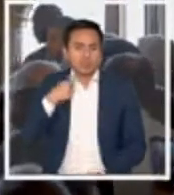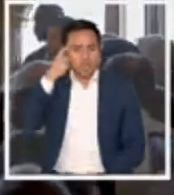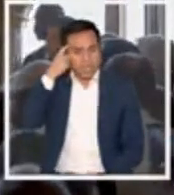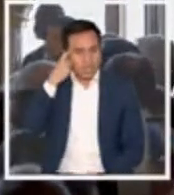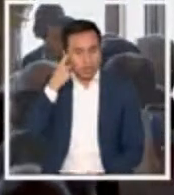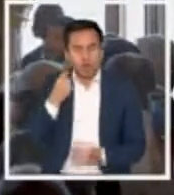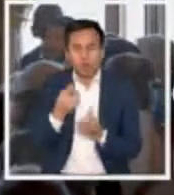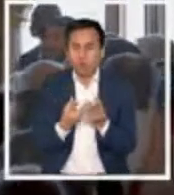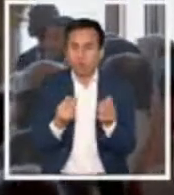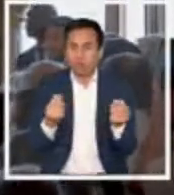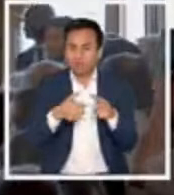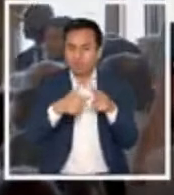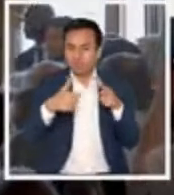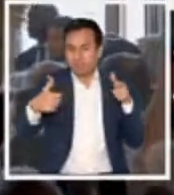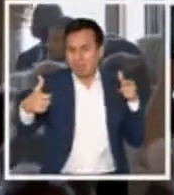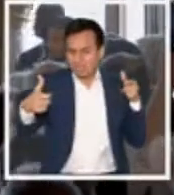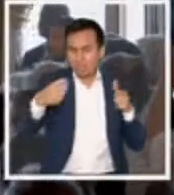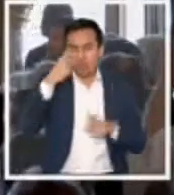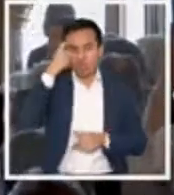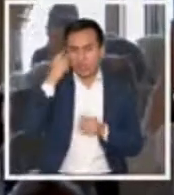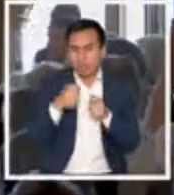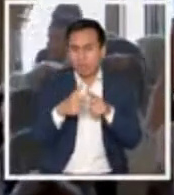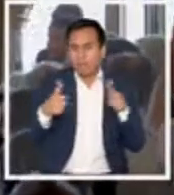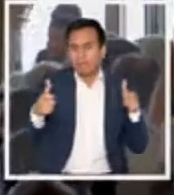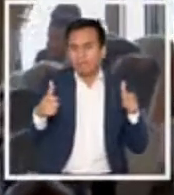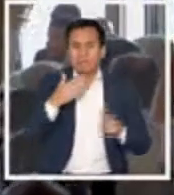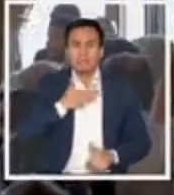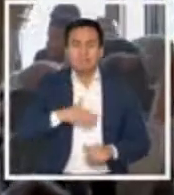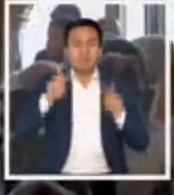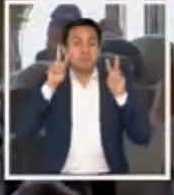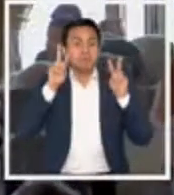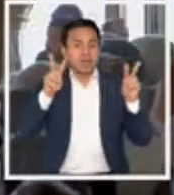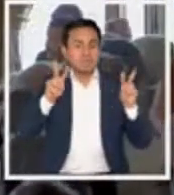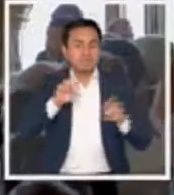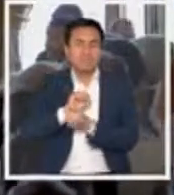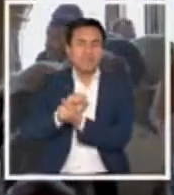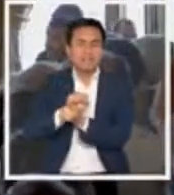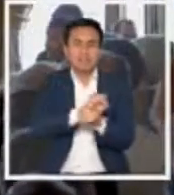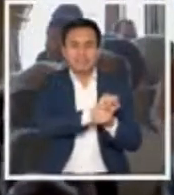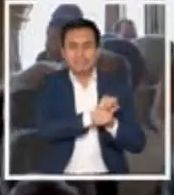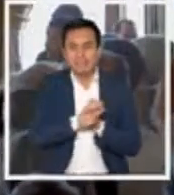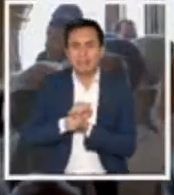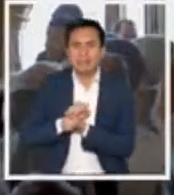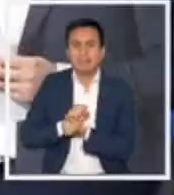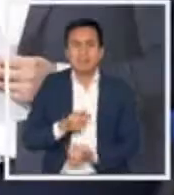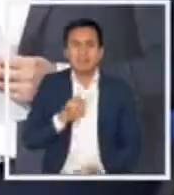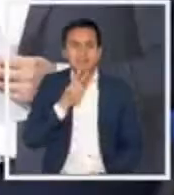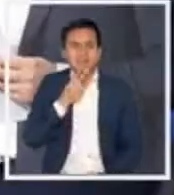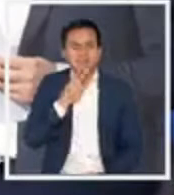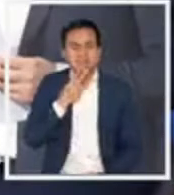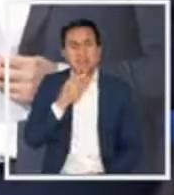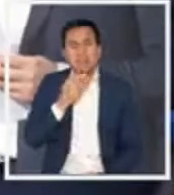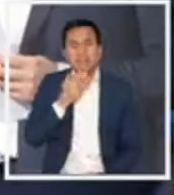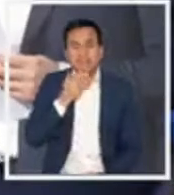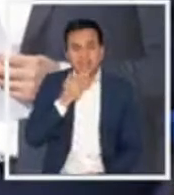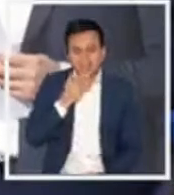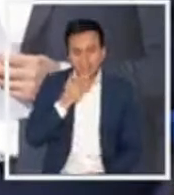somos muchos más numerosos a querer paz, fraternidad y vivir también